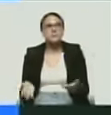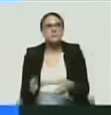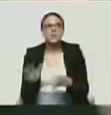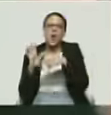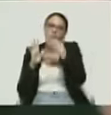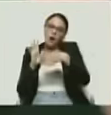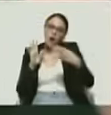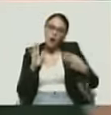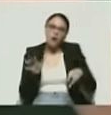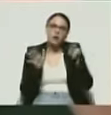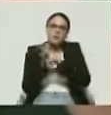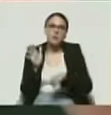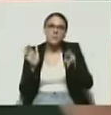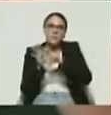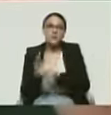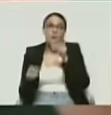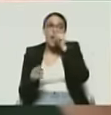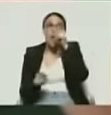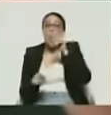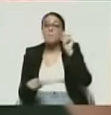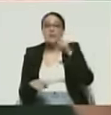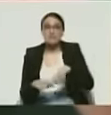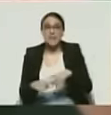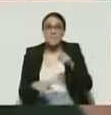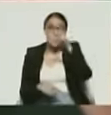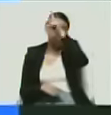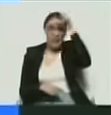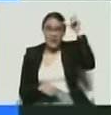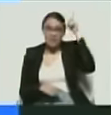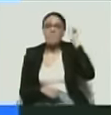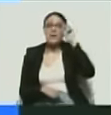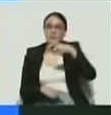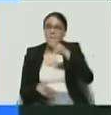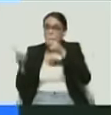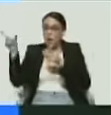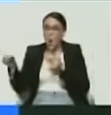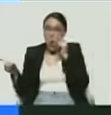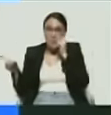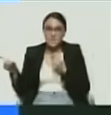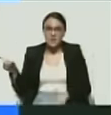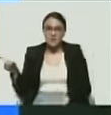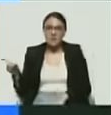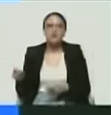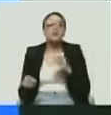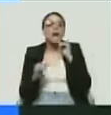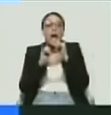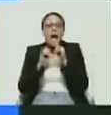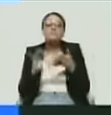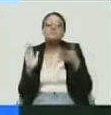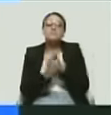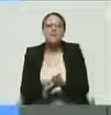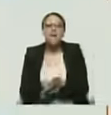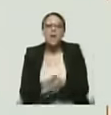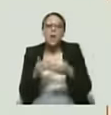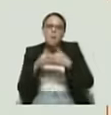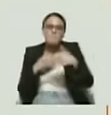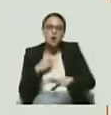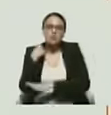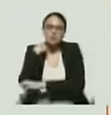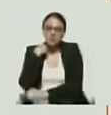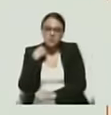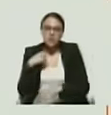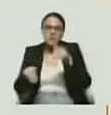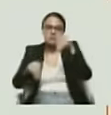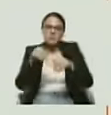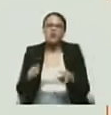Este criminal llamado Antonio Ledezma, este corrupto. Crónica de un fraude anunciado. Pérez